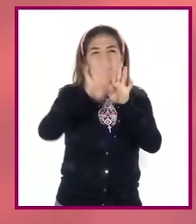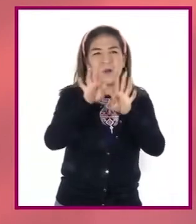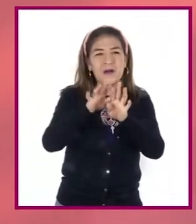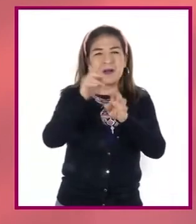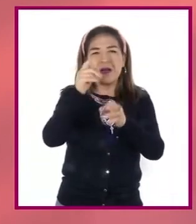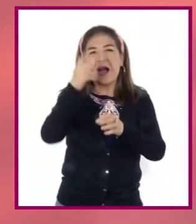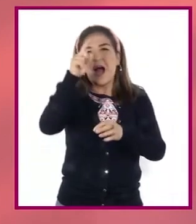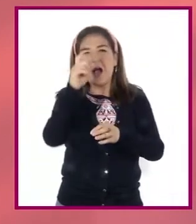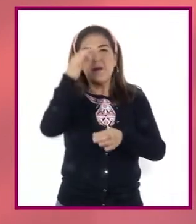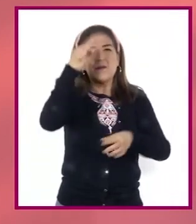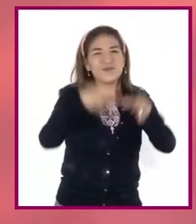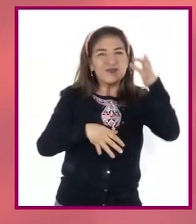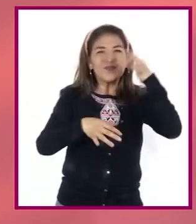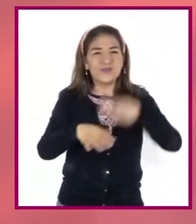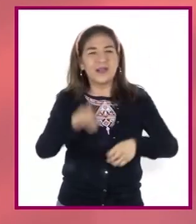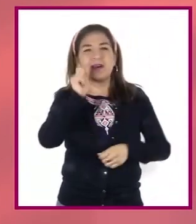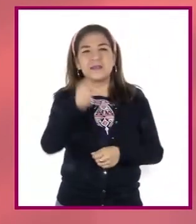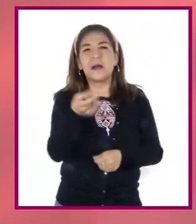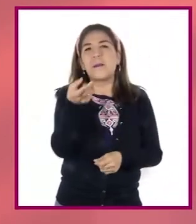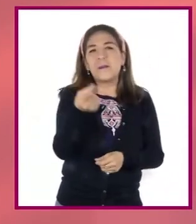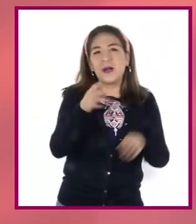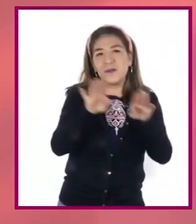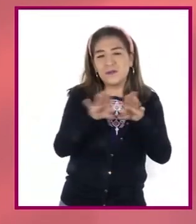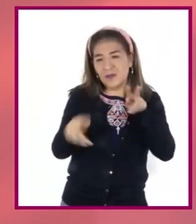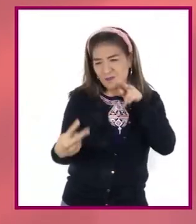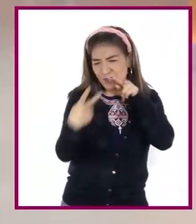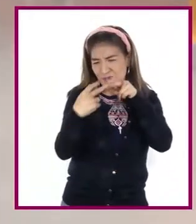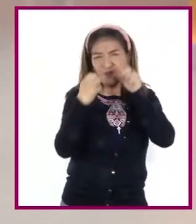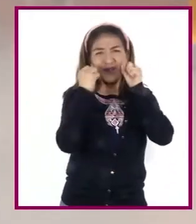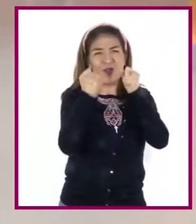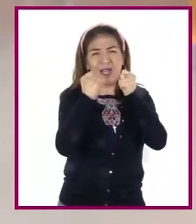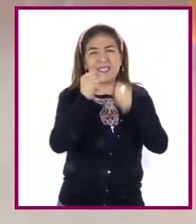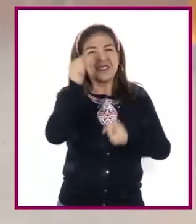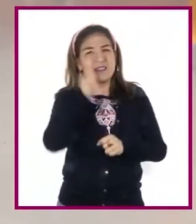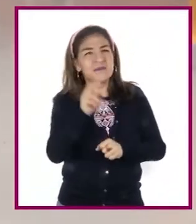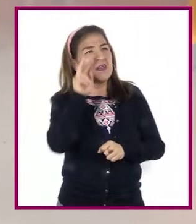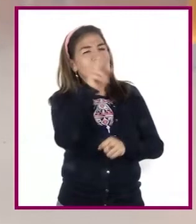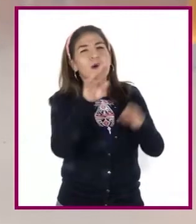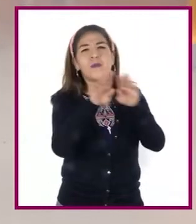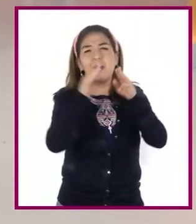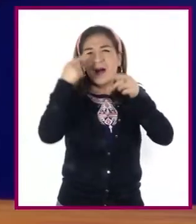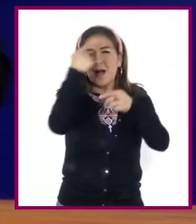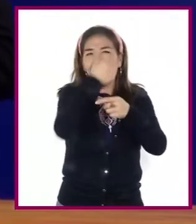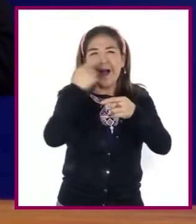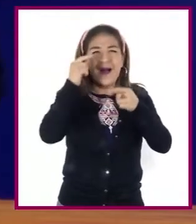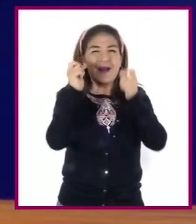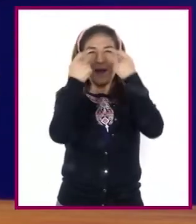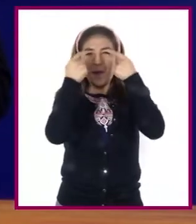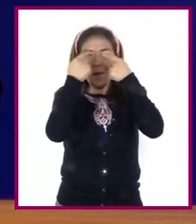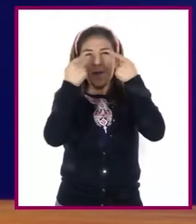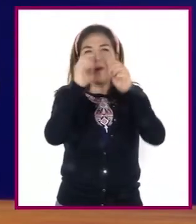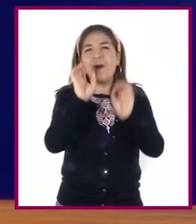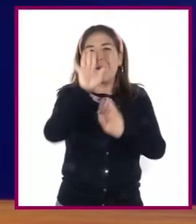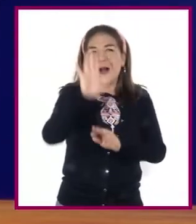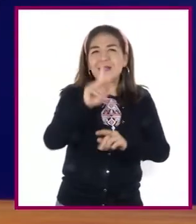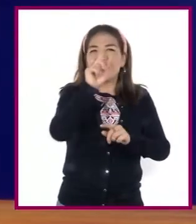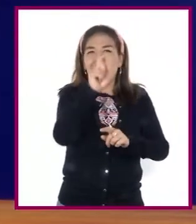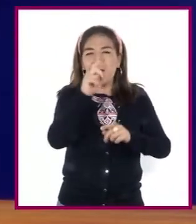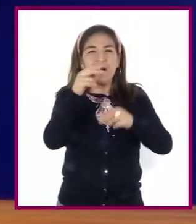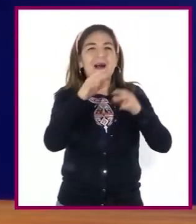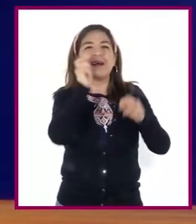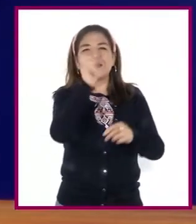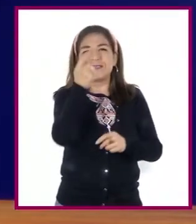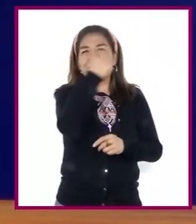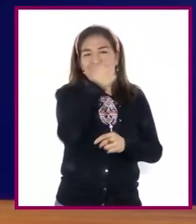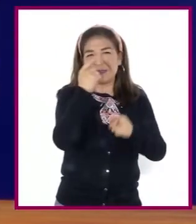Porque hay muchos perros así, que nos miran con mucha intensidad y sus ojos siempre están húmedos. Muy bien, y habrán observado que describen